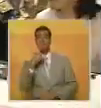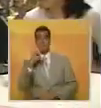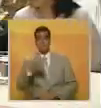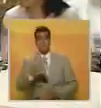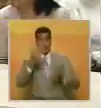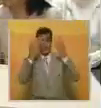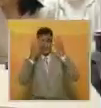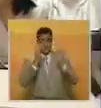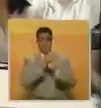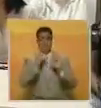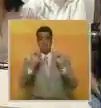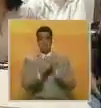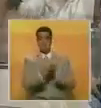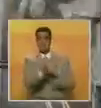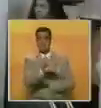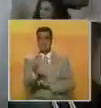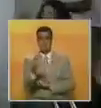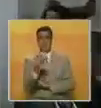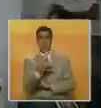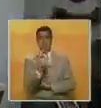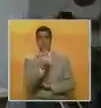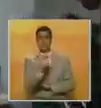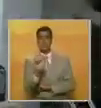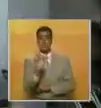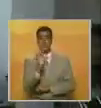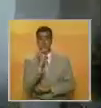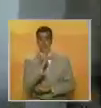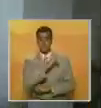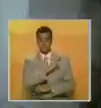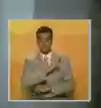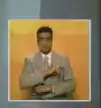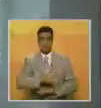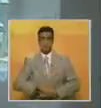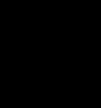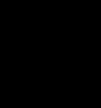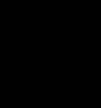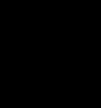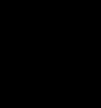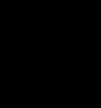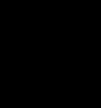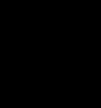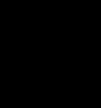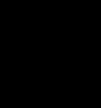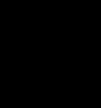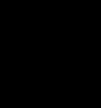internacionales en el caso. Carla Salcedo Flores, Noticiero Venevisión.